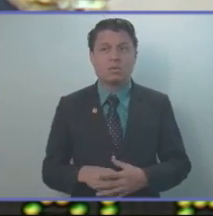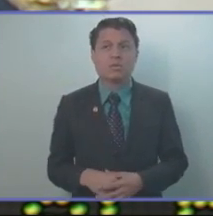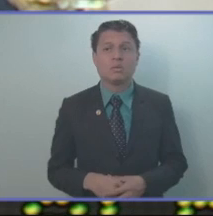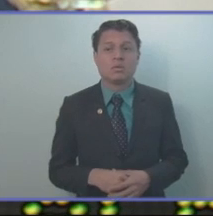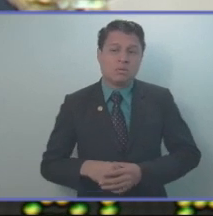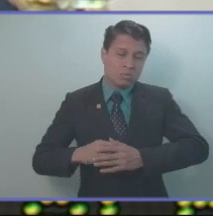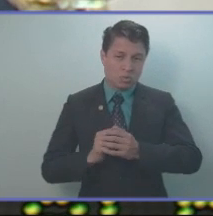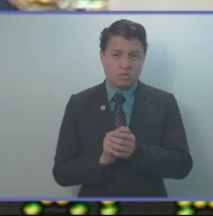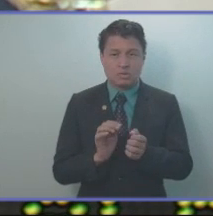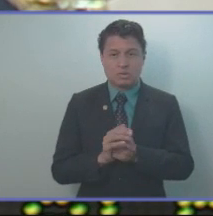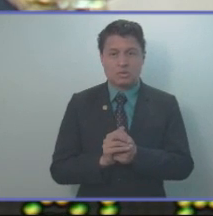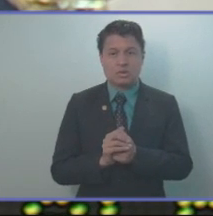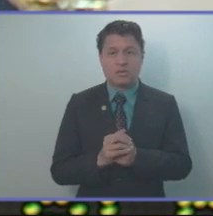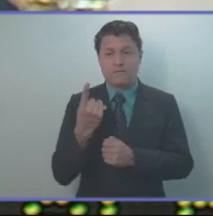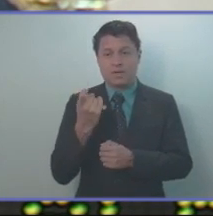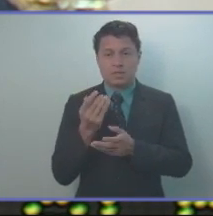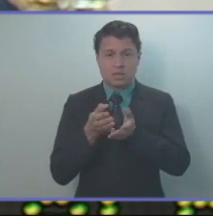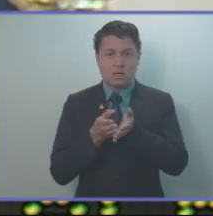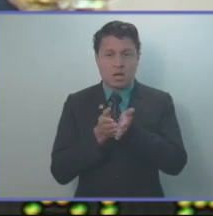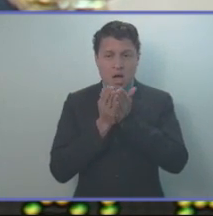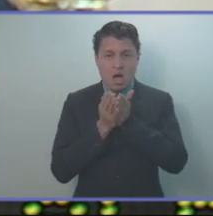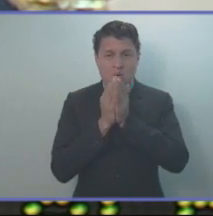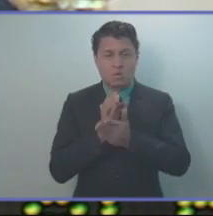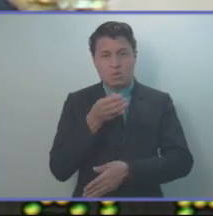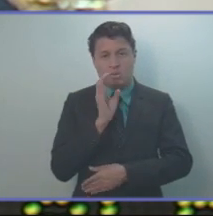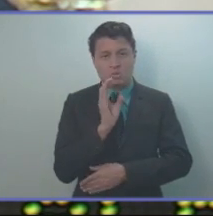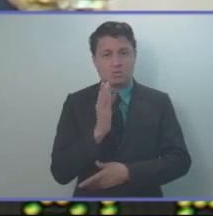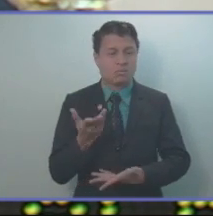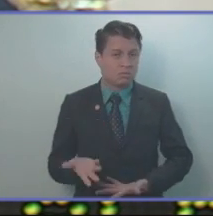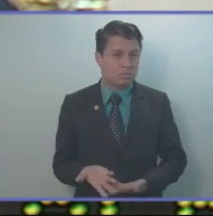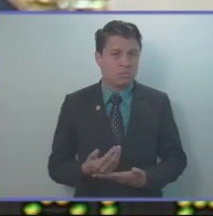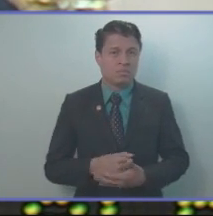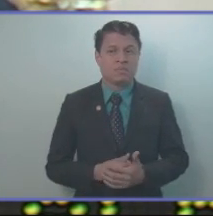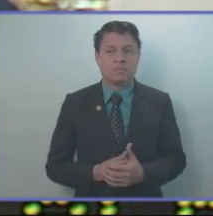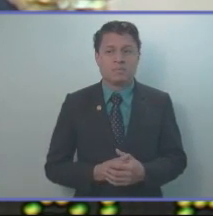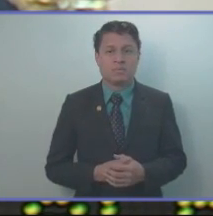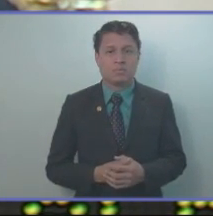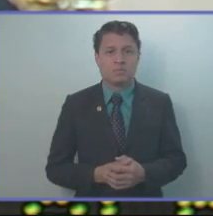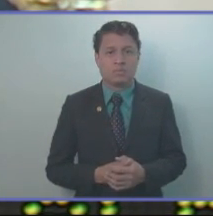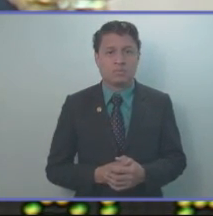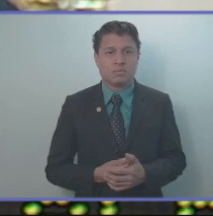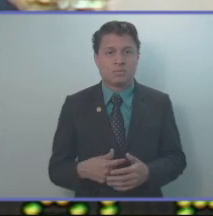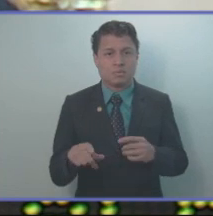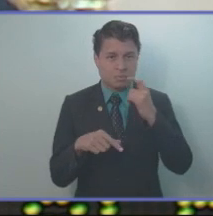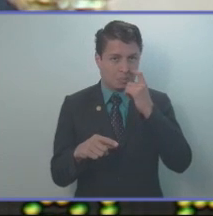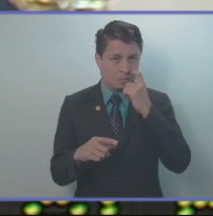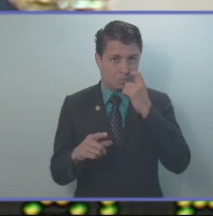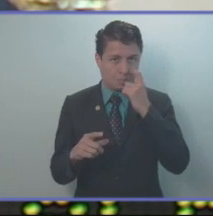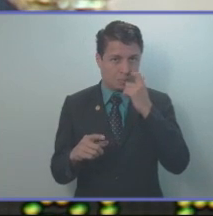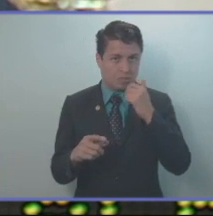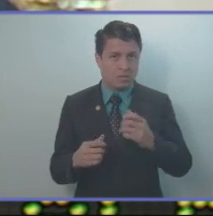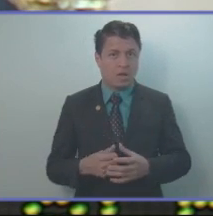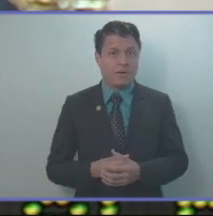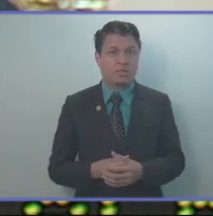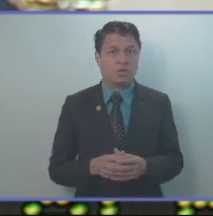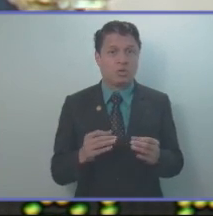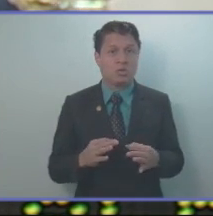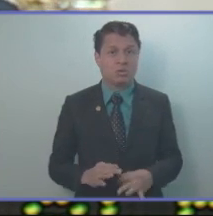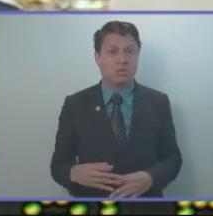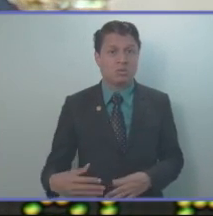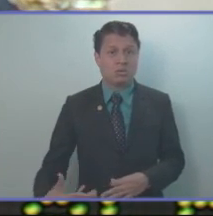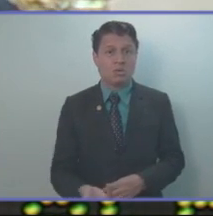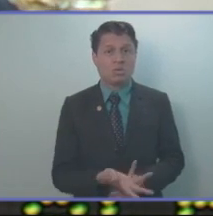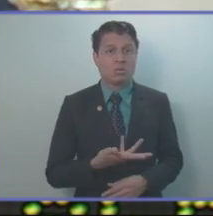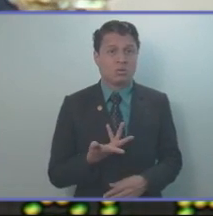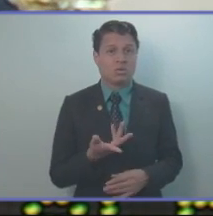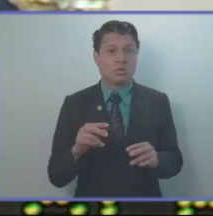hídrico. Y no es por un problema de falta de agua en el